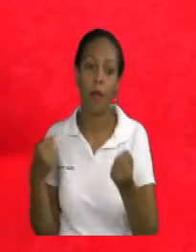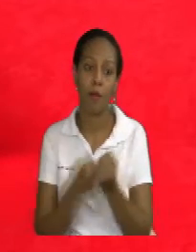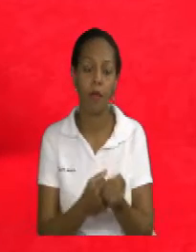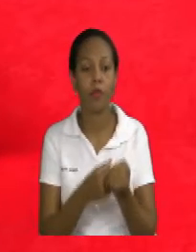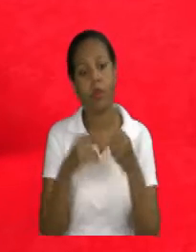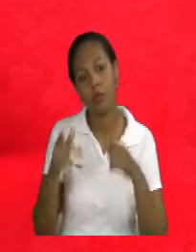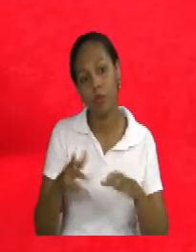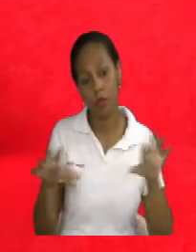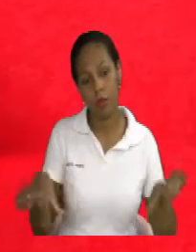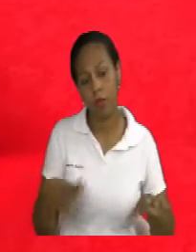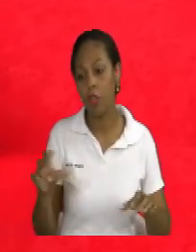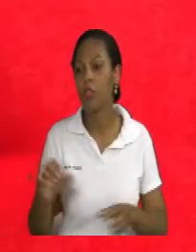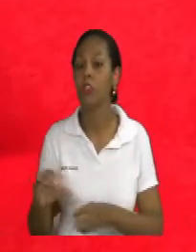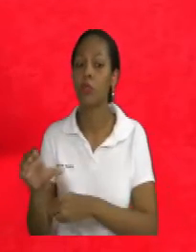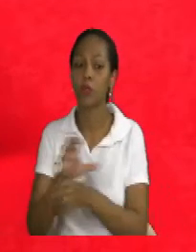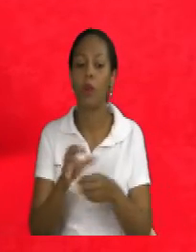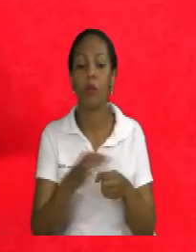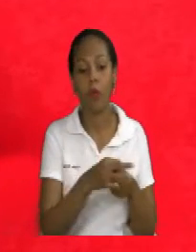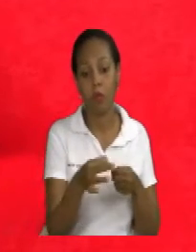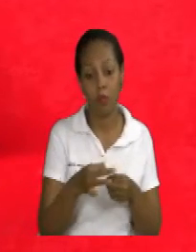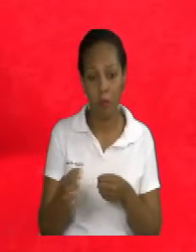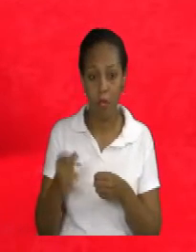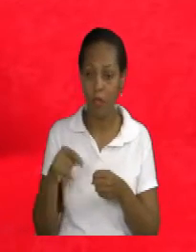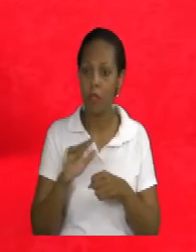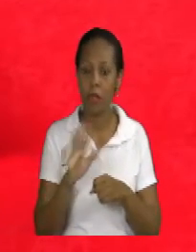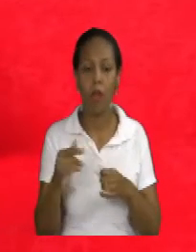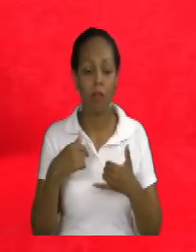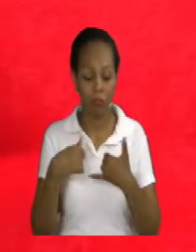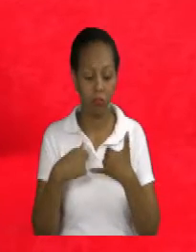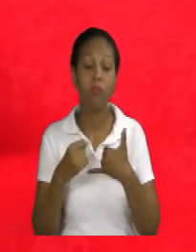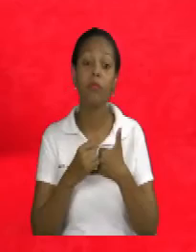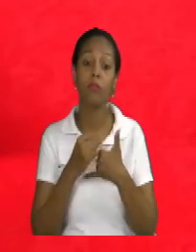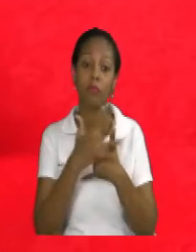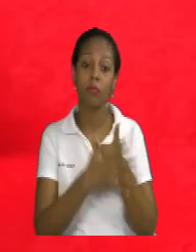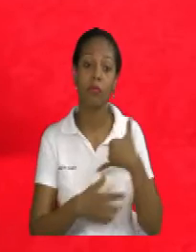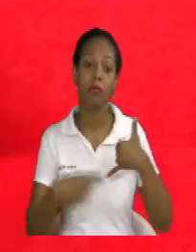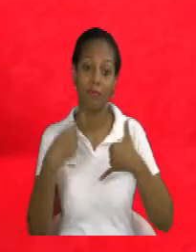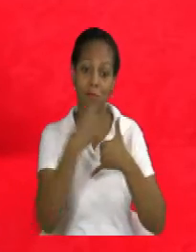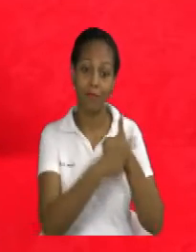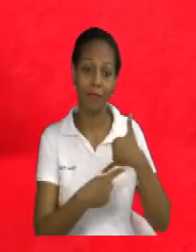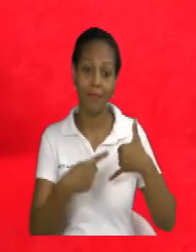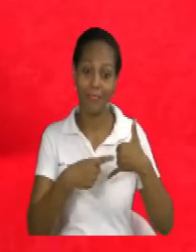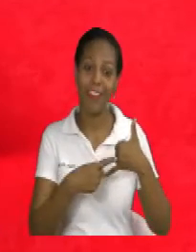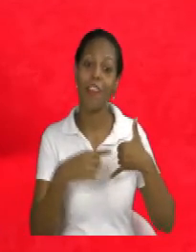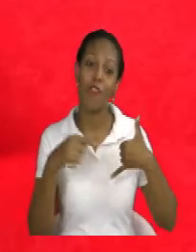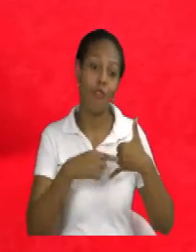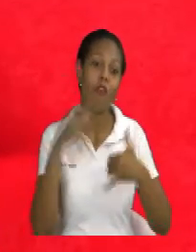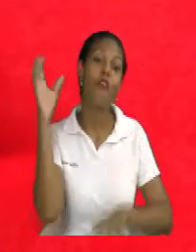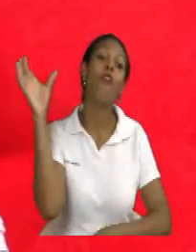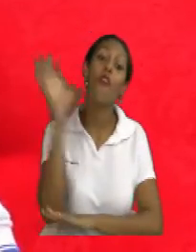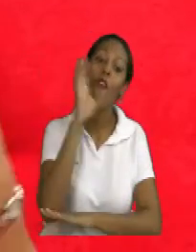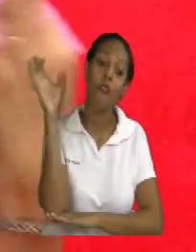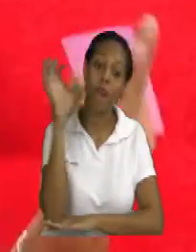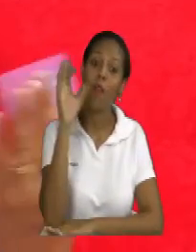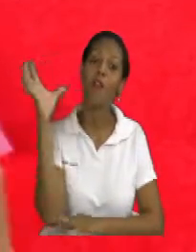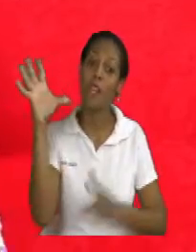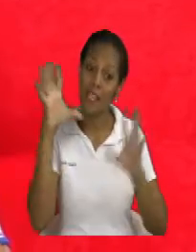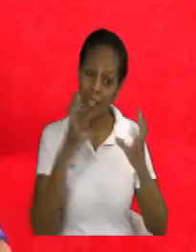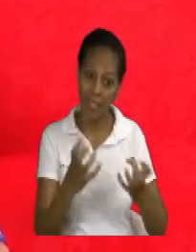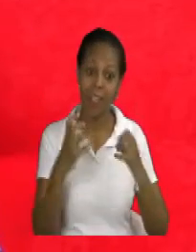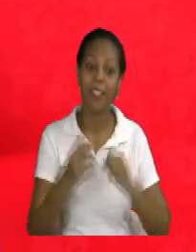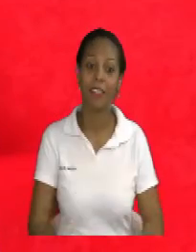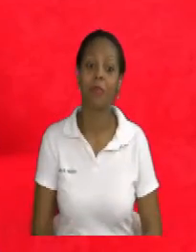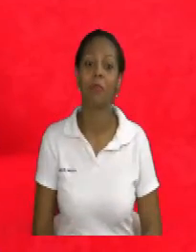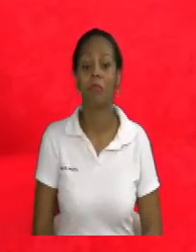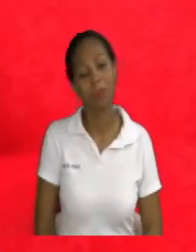campaña en otras ciudades, es decir, para hacer una cobertura nacional. Así que seguiremos trabajando fuertemente periodo a periodo. Ya